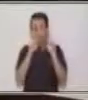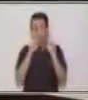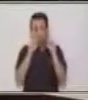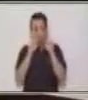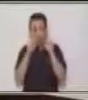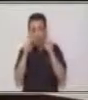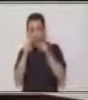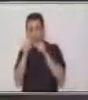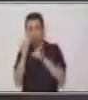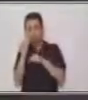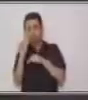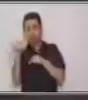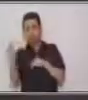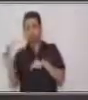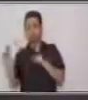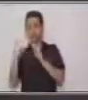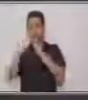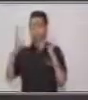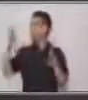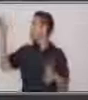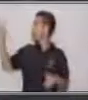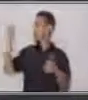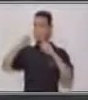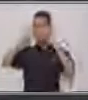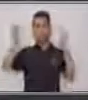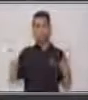formados en este gran cuadrado?